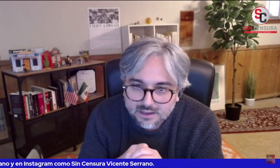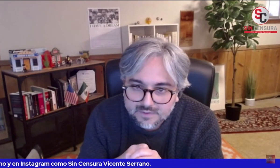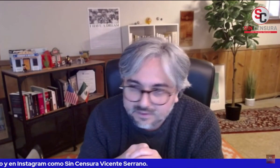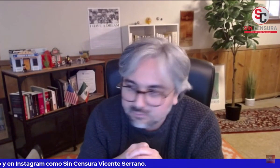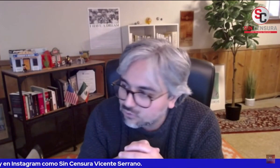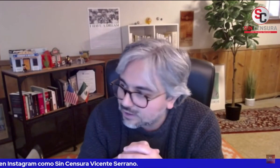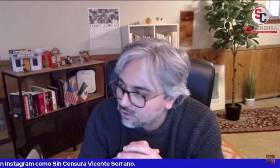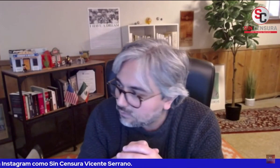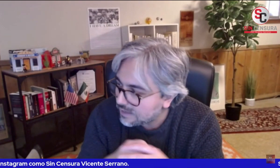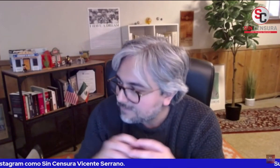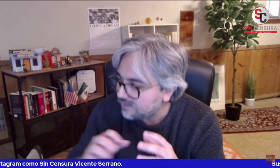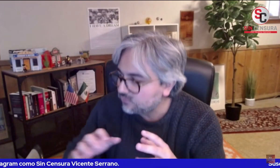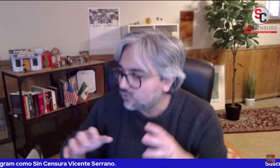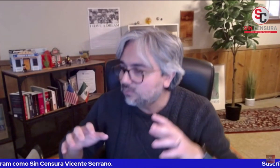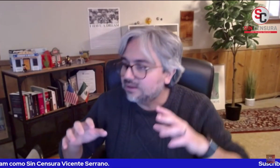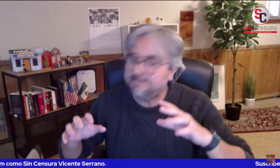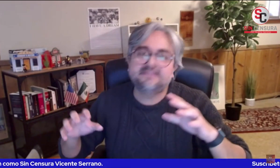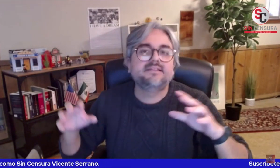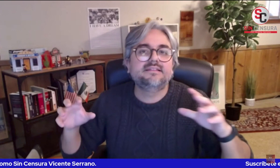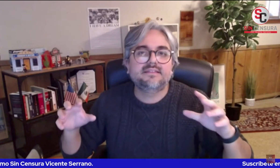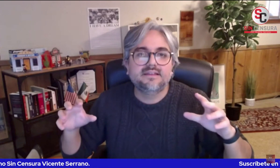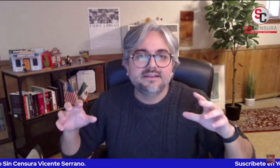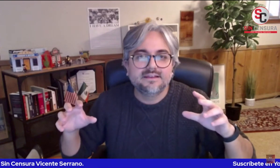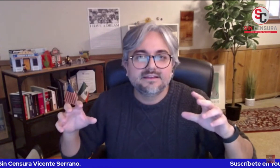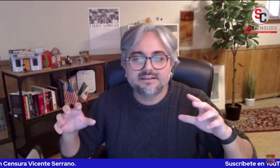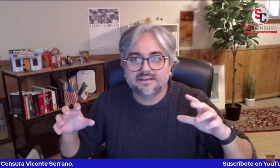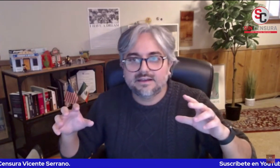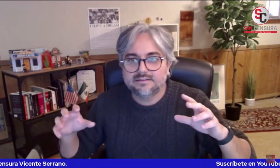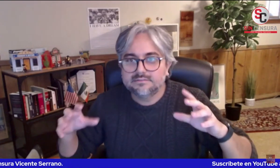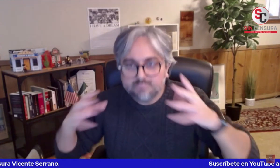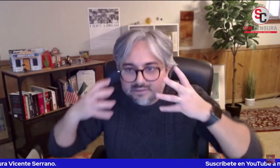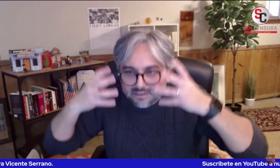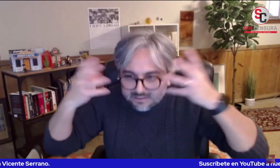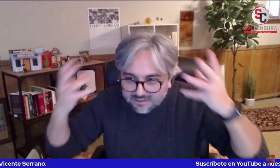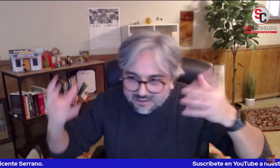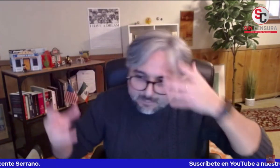Córdoba y Edmundo Jacobo. Y ahí pareció como que el presidente,